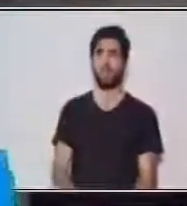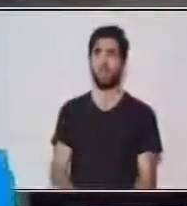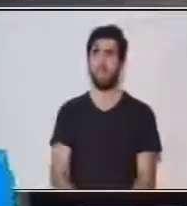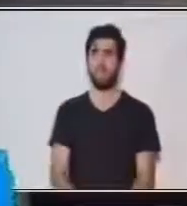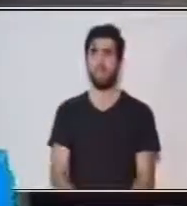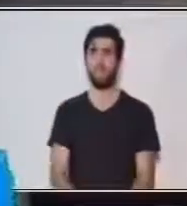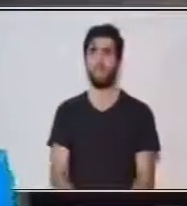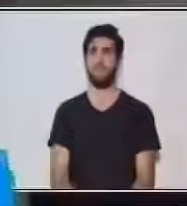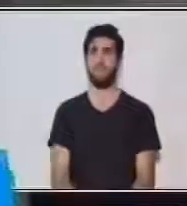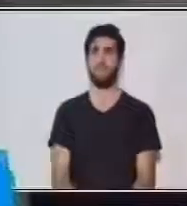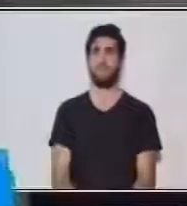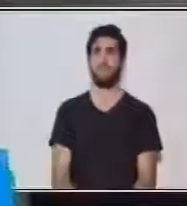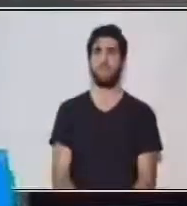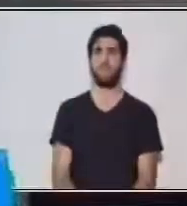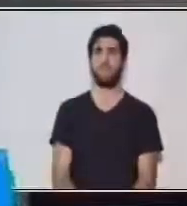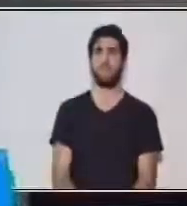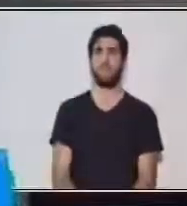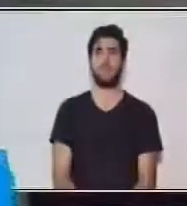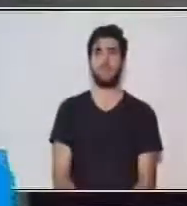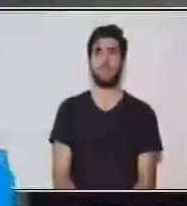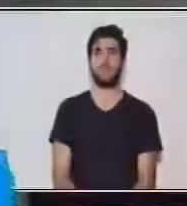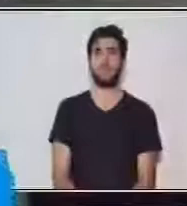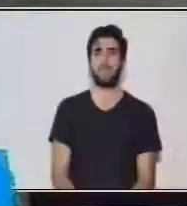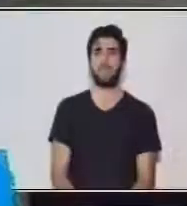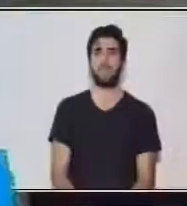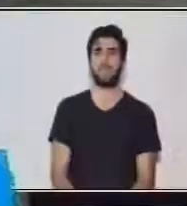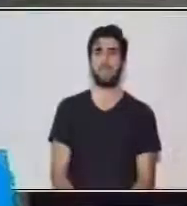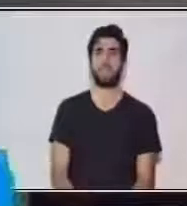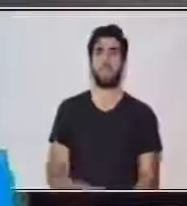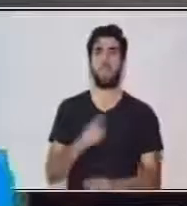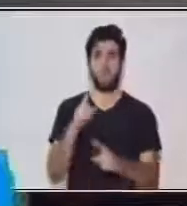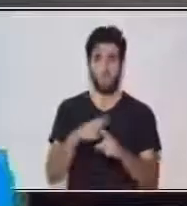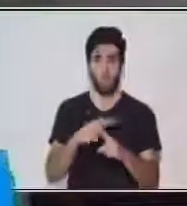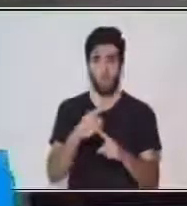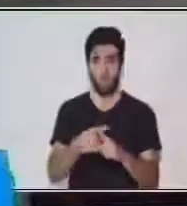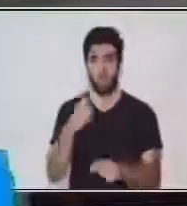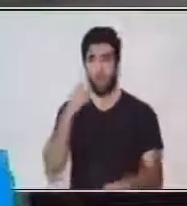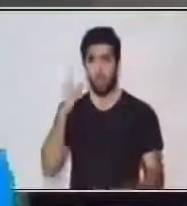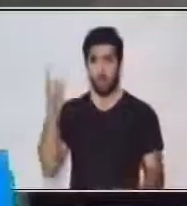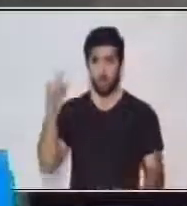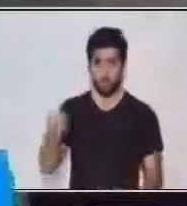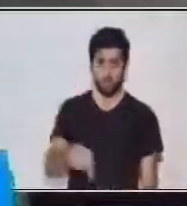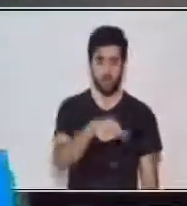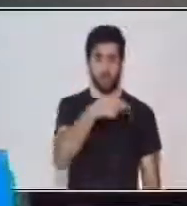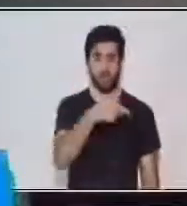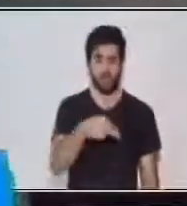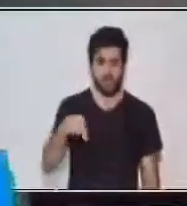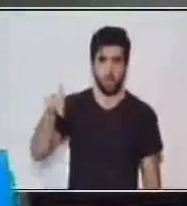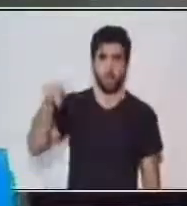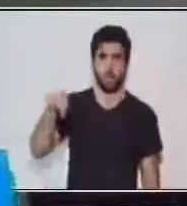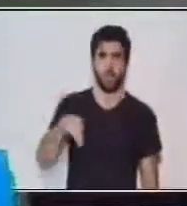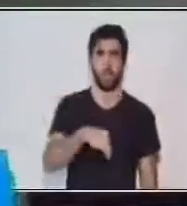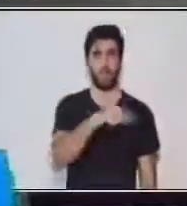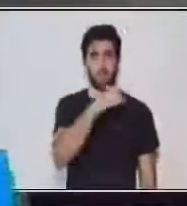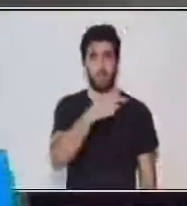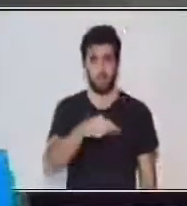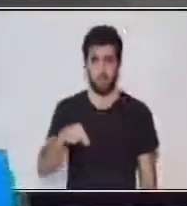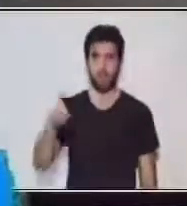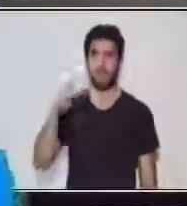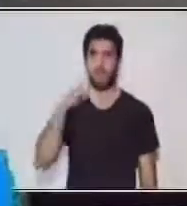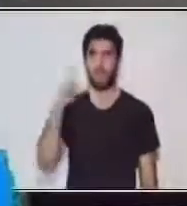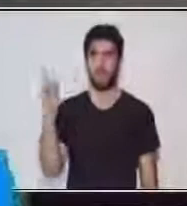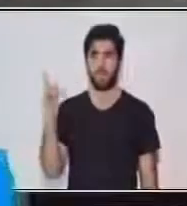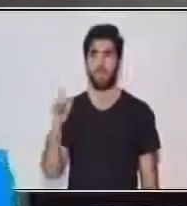fijo nuestro péndulo ahí. Y observemos, cuando el movimiento se da de esta forma, ¿sí?, pasando aquí por el punto de